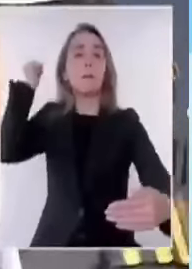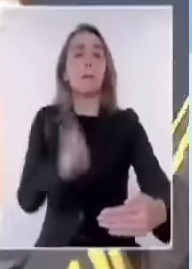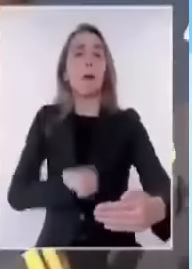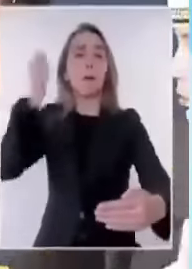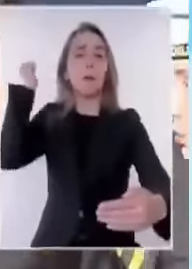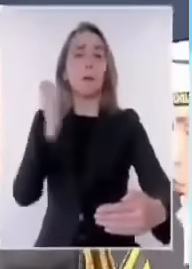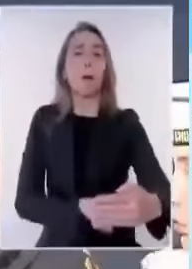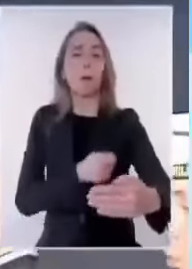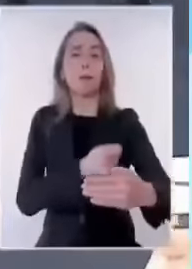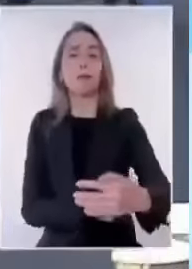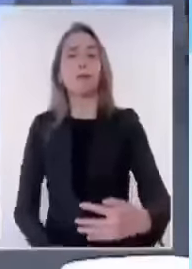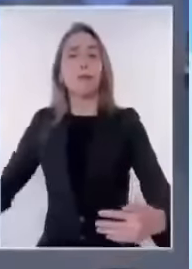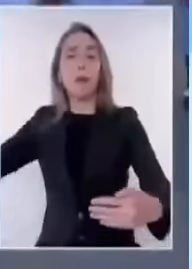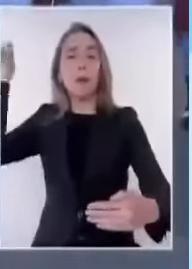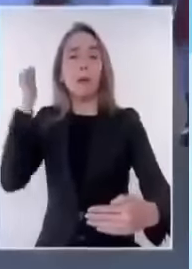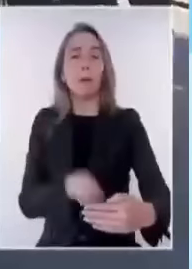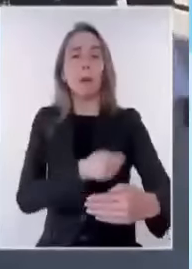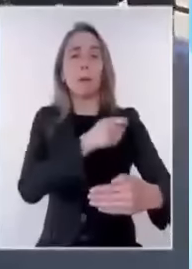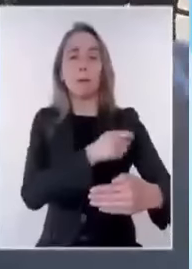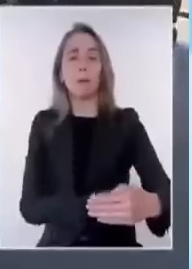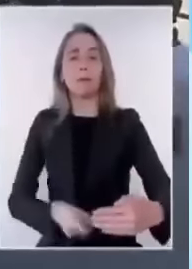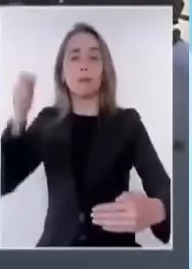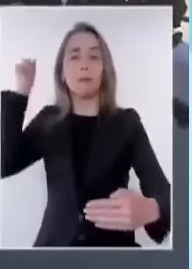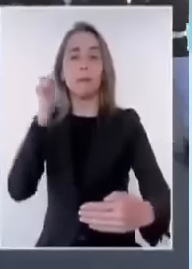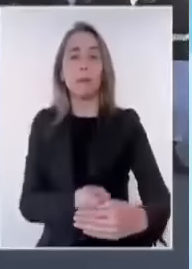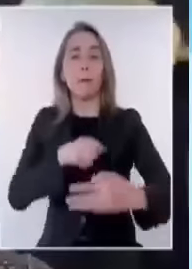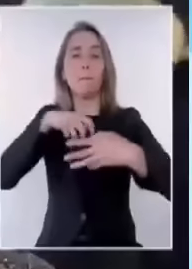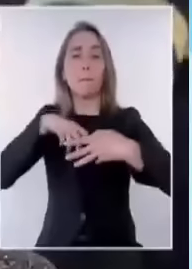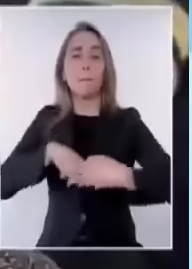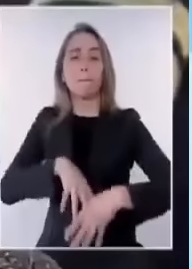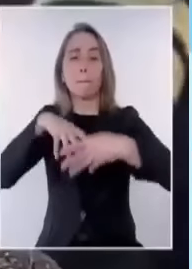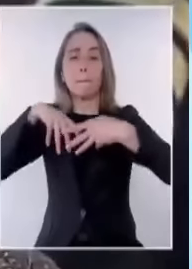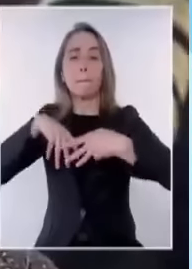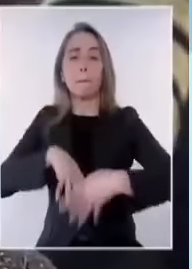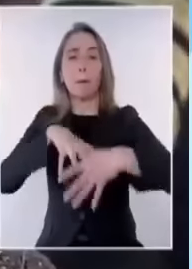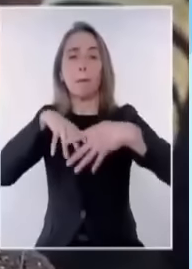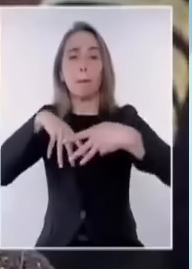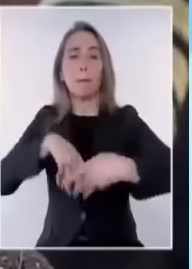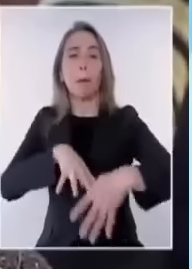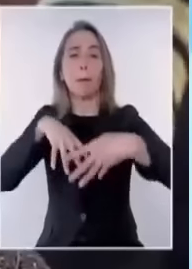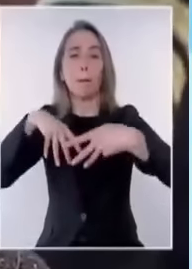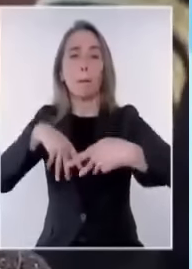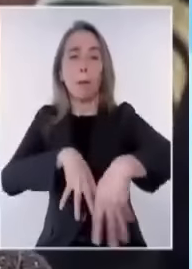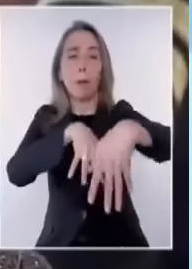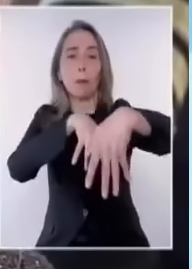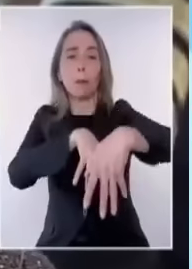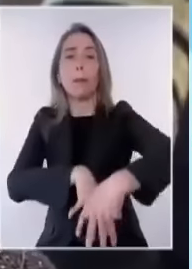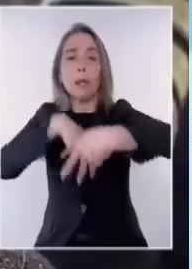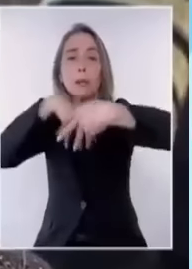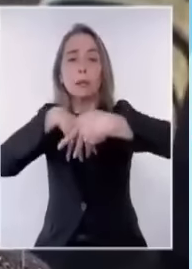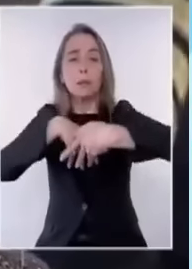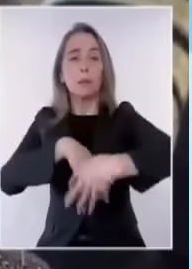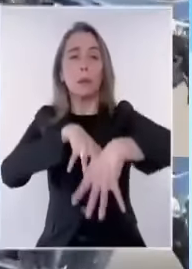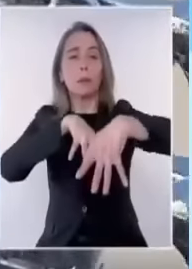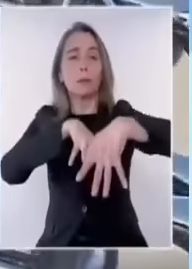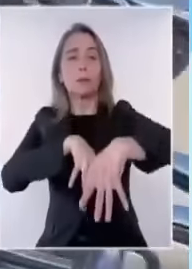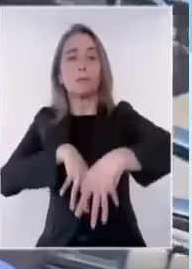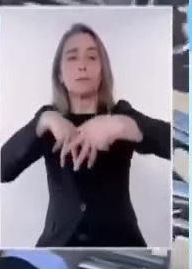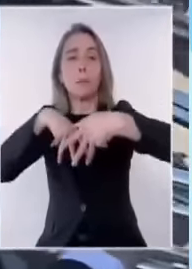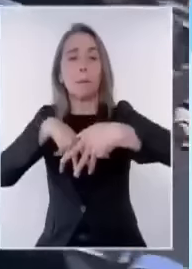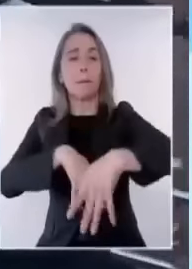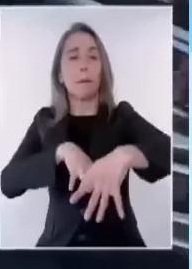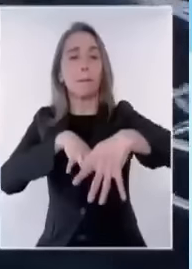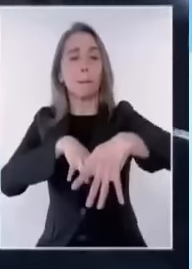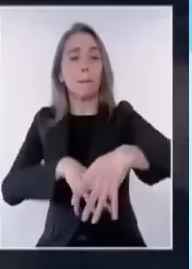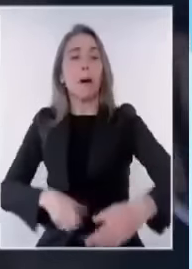Muy bien, a veces me olvido de hacer mención a eso porque es como parece que te escucha tan bien que te olvidás que están ahí tocando en vivo